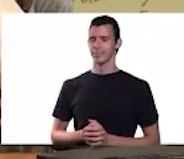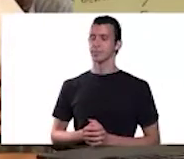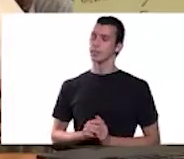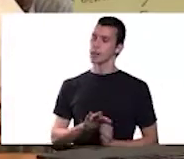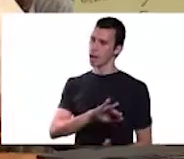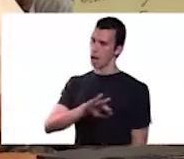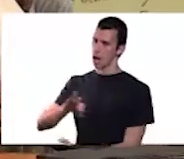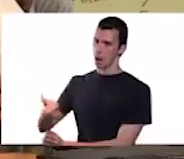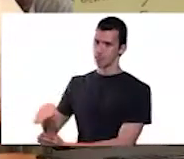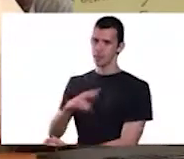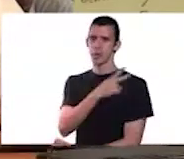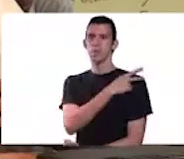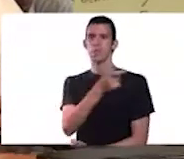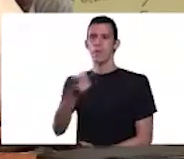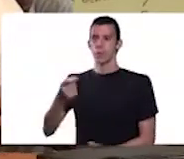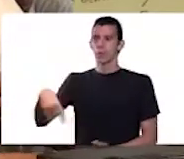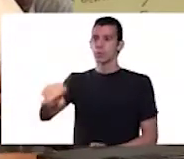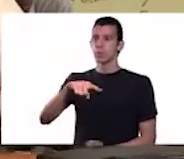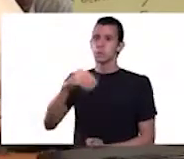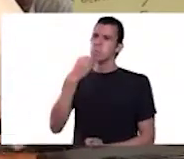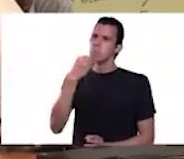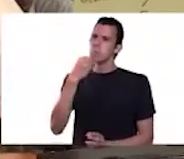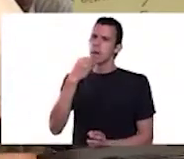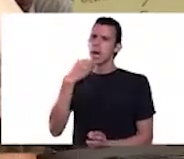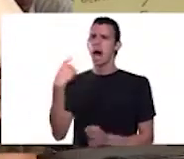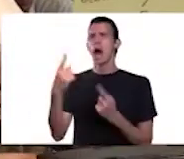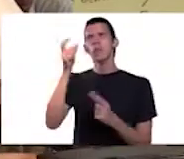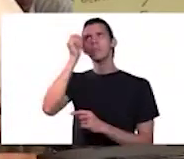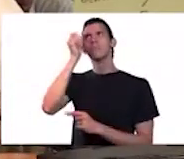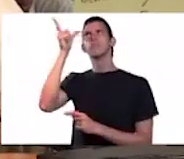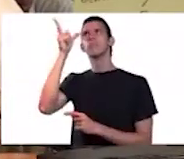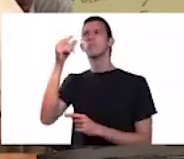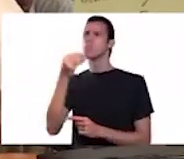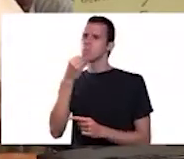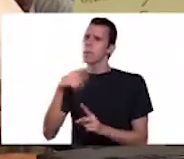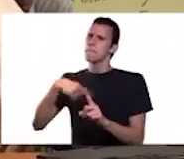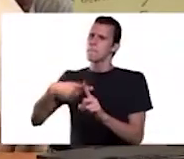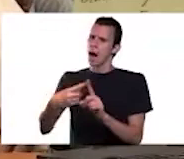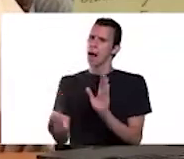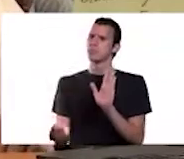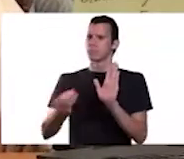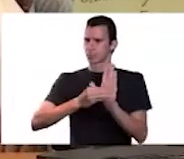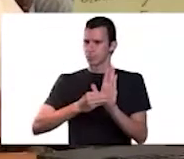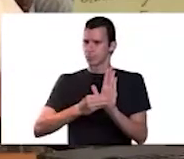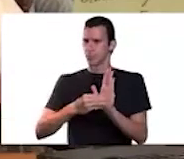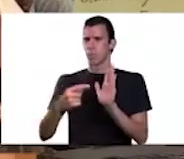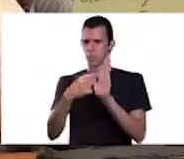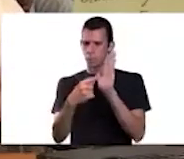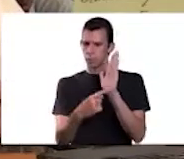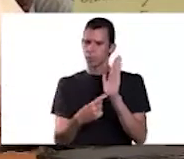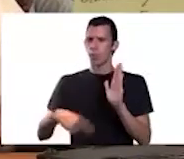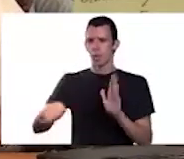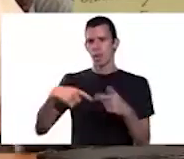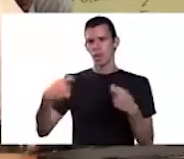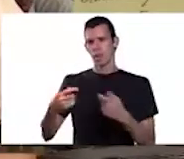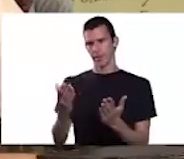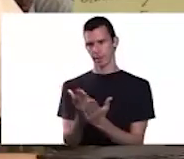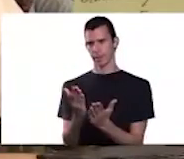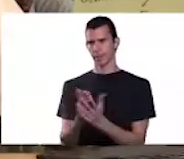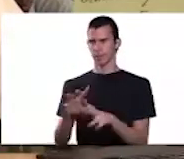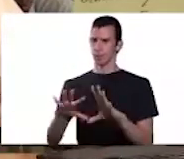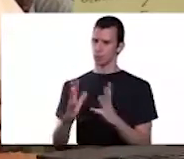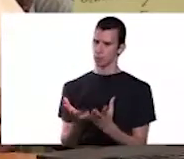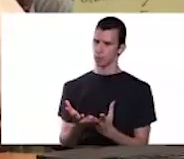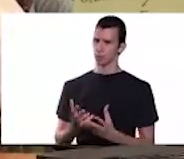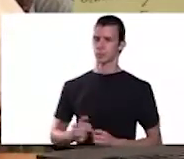además agregar algunos otros objetivos que ellos consideren que sus estudiantes están preparados, además